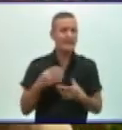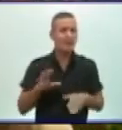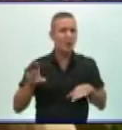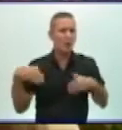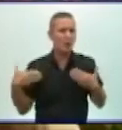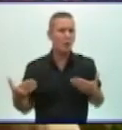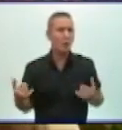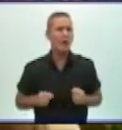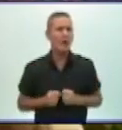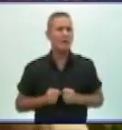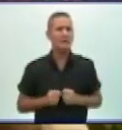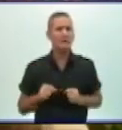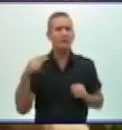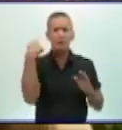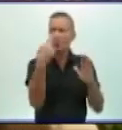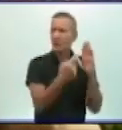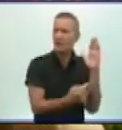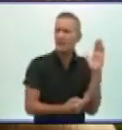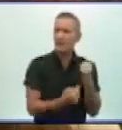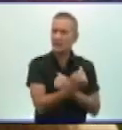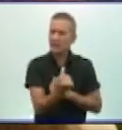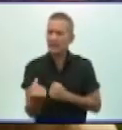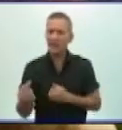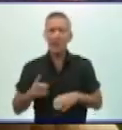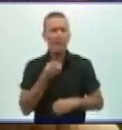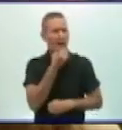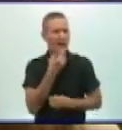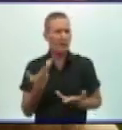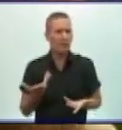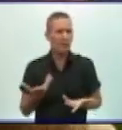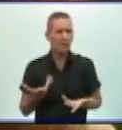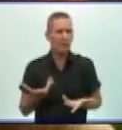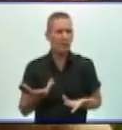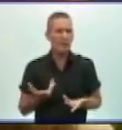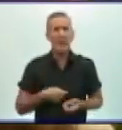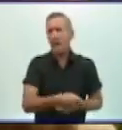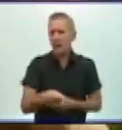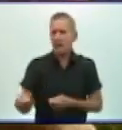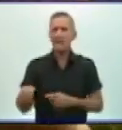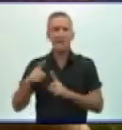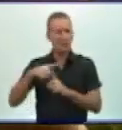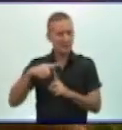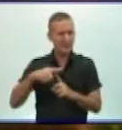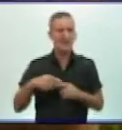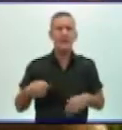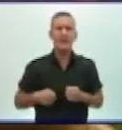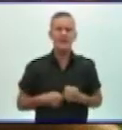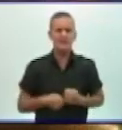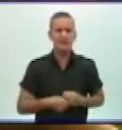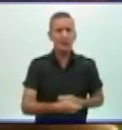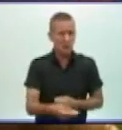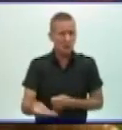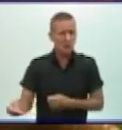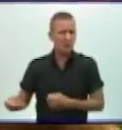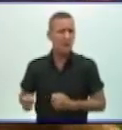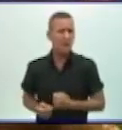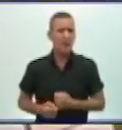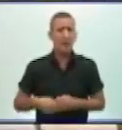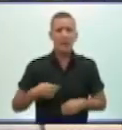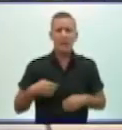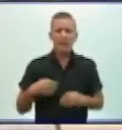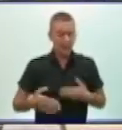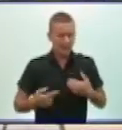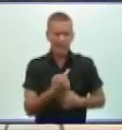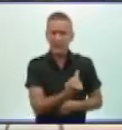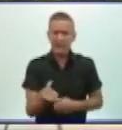son las particularidades de cada uno para poder, podríamos decir, repartir las tareas que le corresponde para la participación en cada una de las